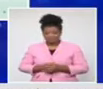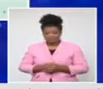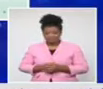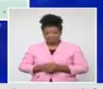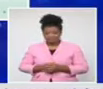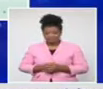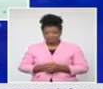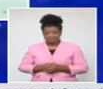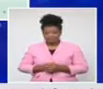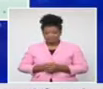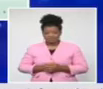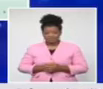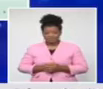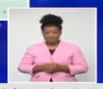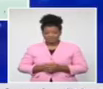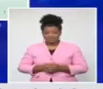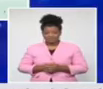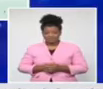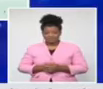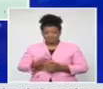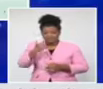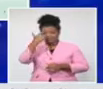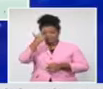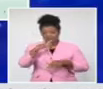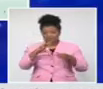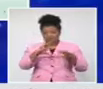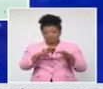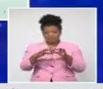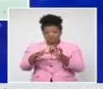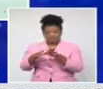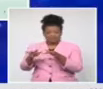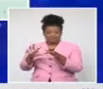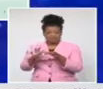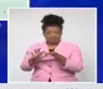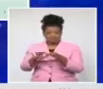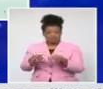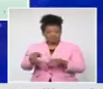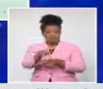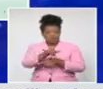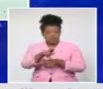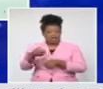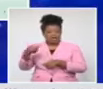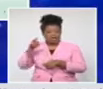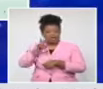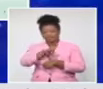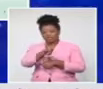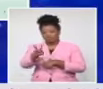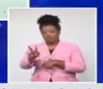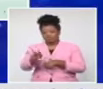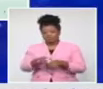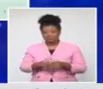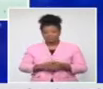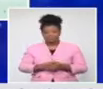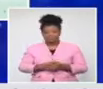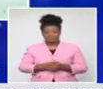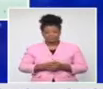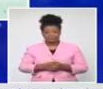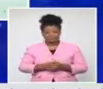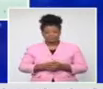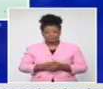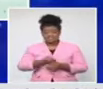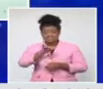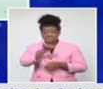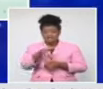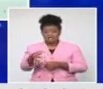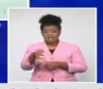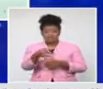control. Artemisa mantiene la misma cifra que el día anterior, 22 casos autóctonos. 6 en el municipio